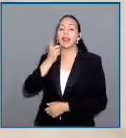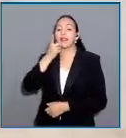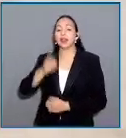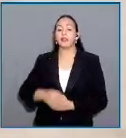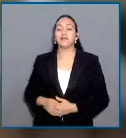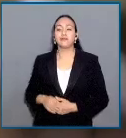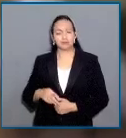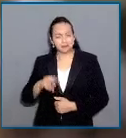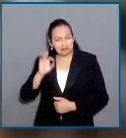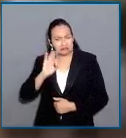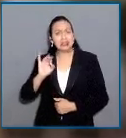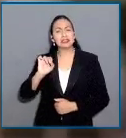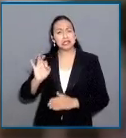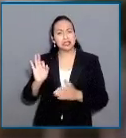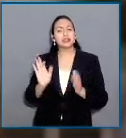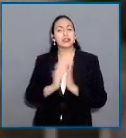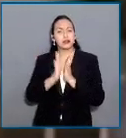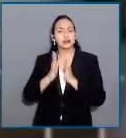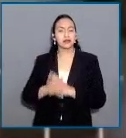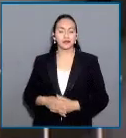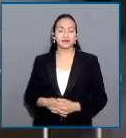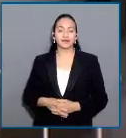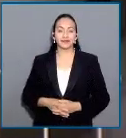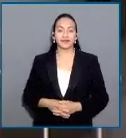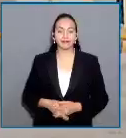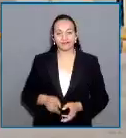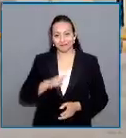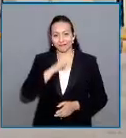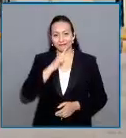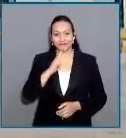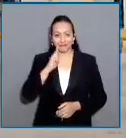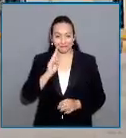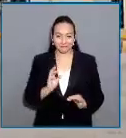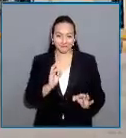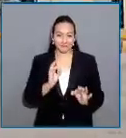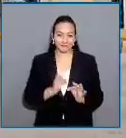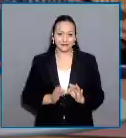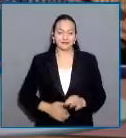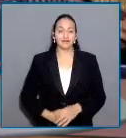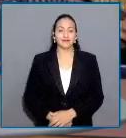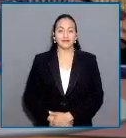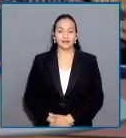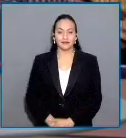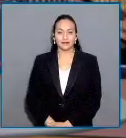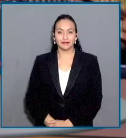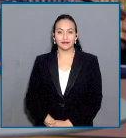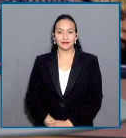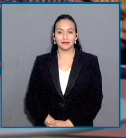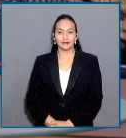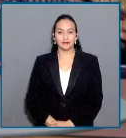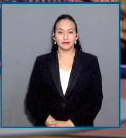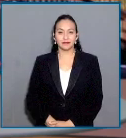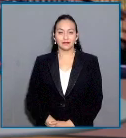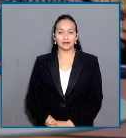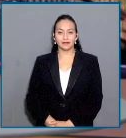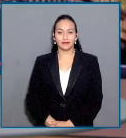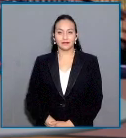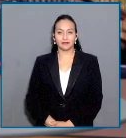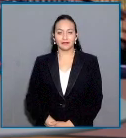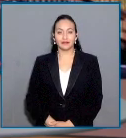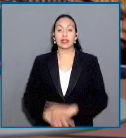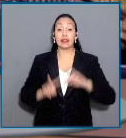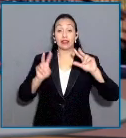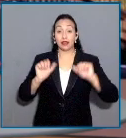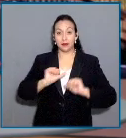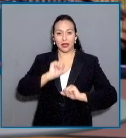participación. Para el canal del Poder Judicial de la Federación, Lorena Sánchez Cabrera. En más temas, el Comité